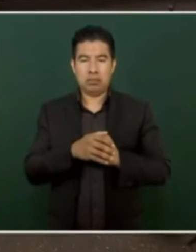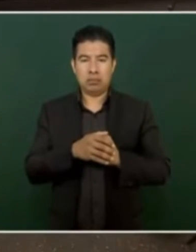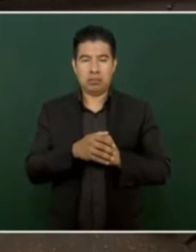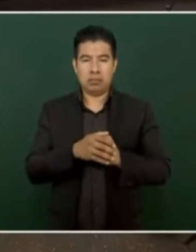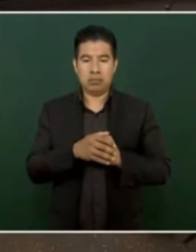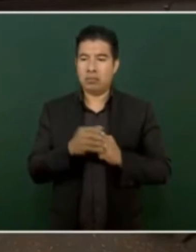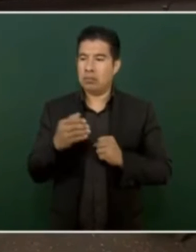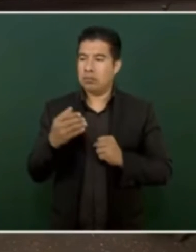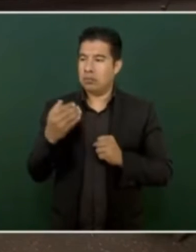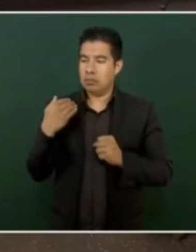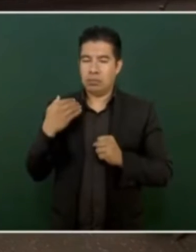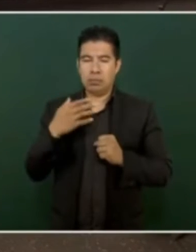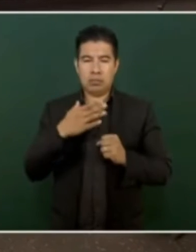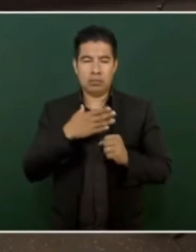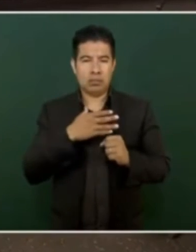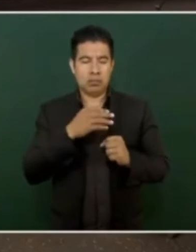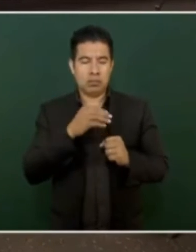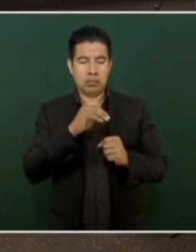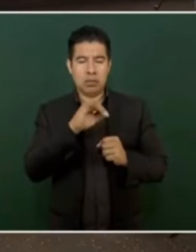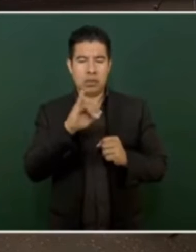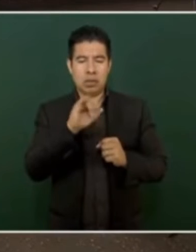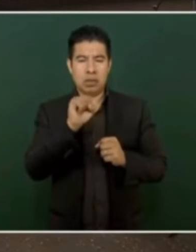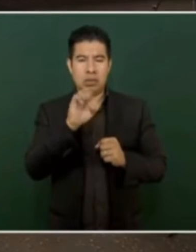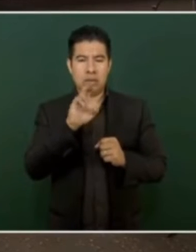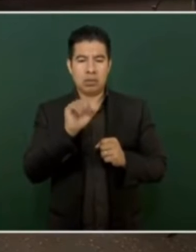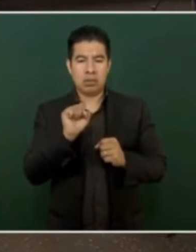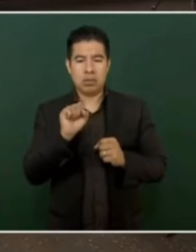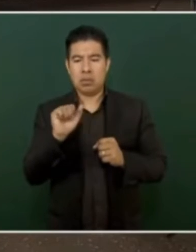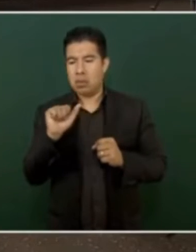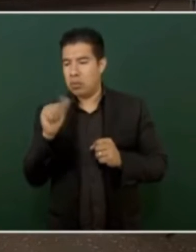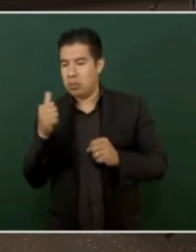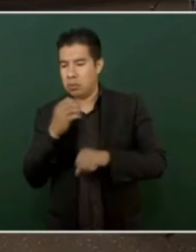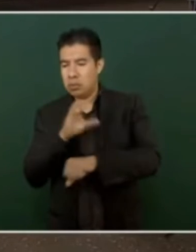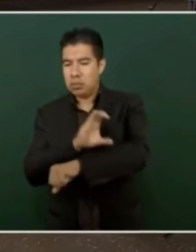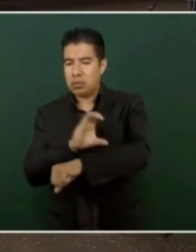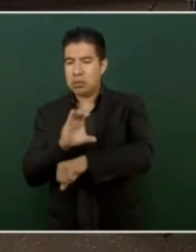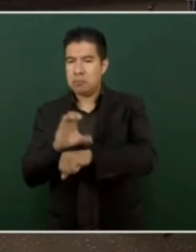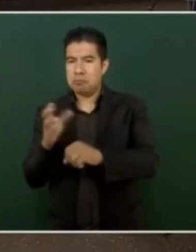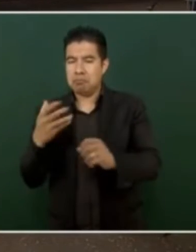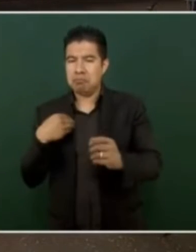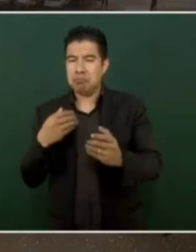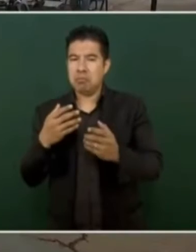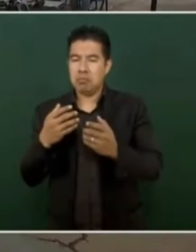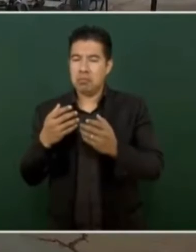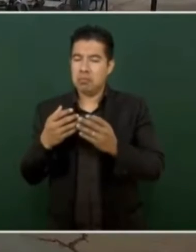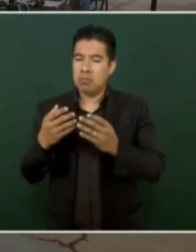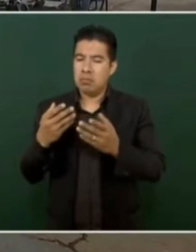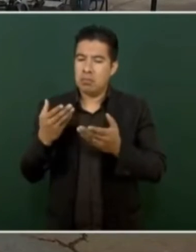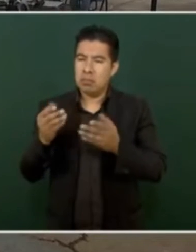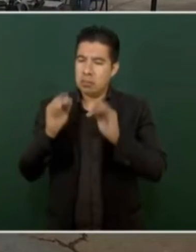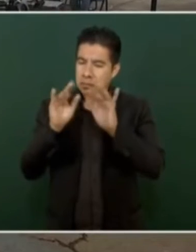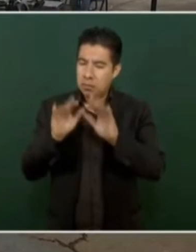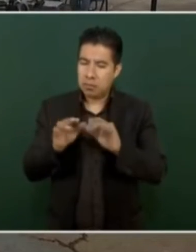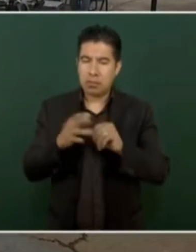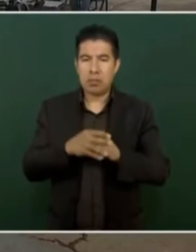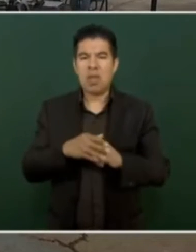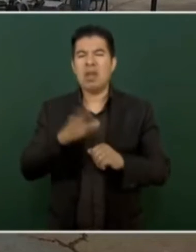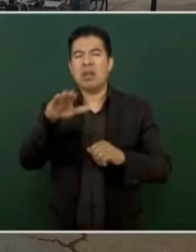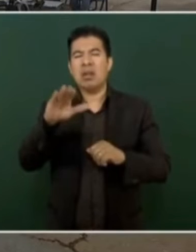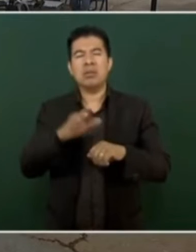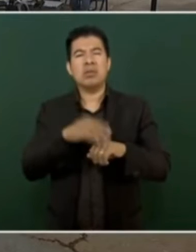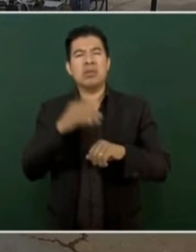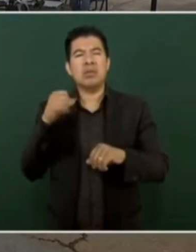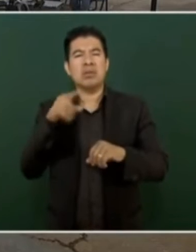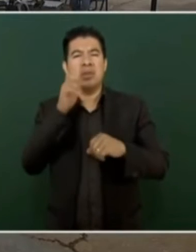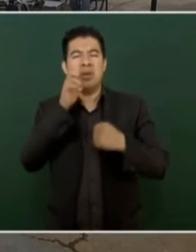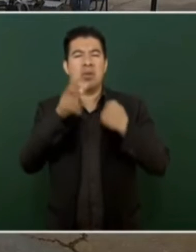con Jesús y otros compañeros. Y solo sobre el reclamo del Parlamento, ¿tienen ustedes